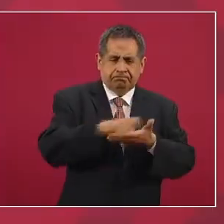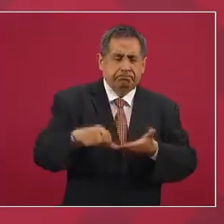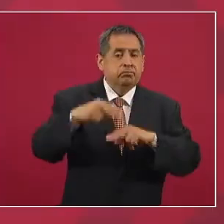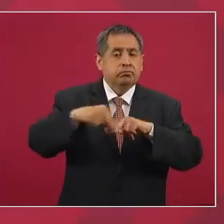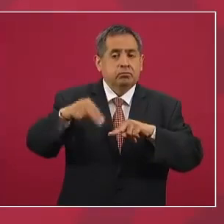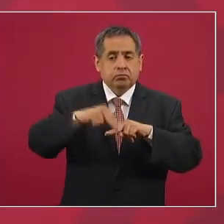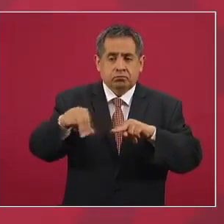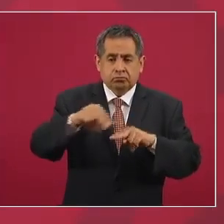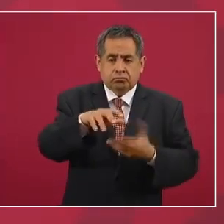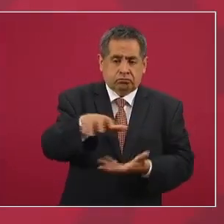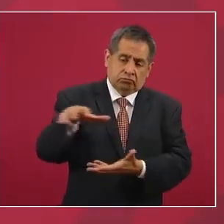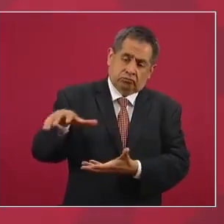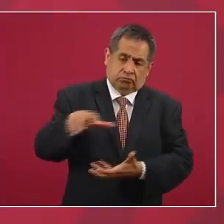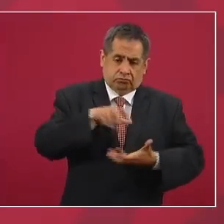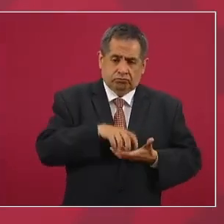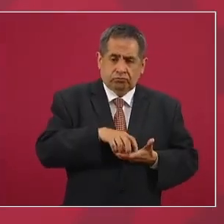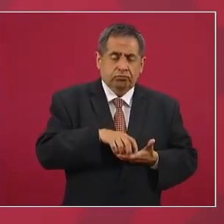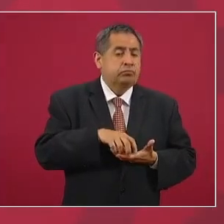y